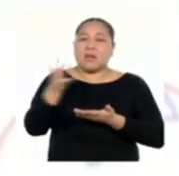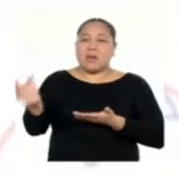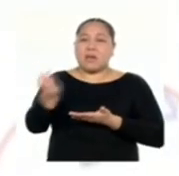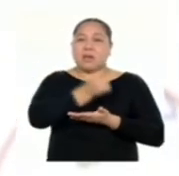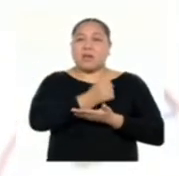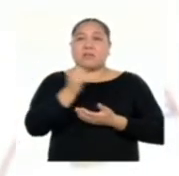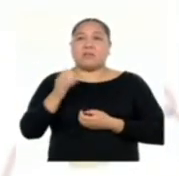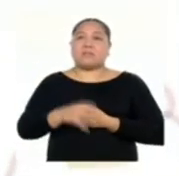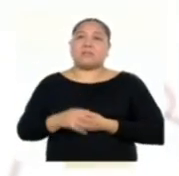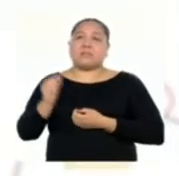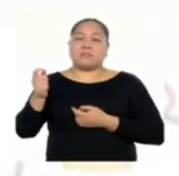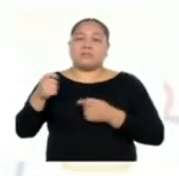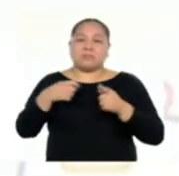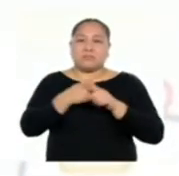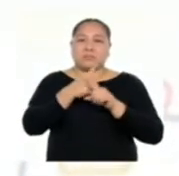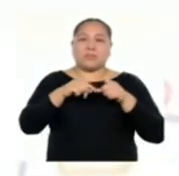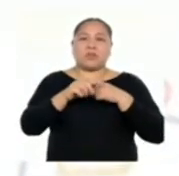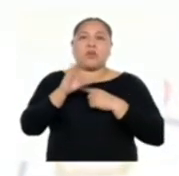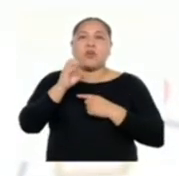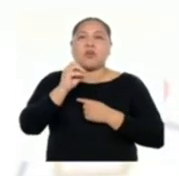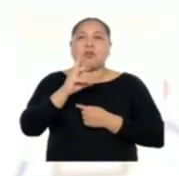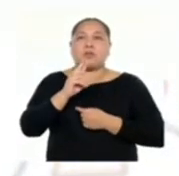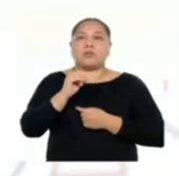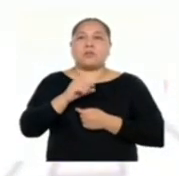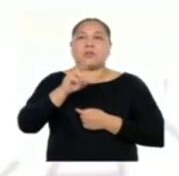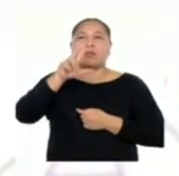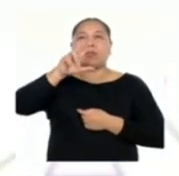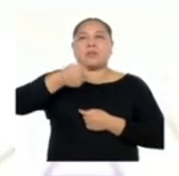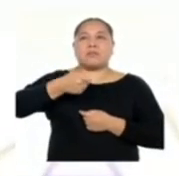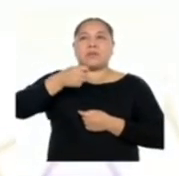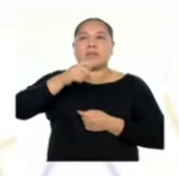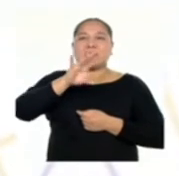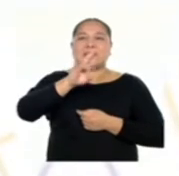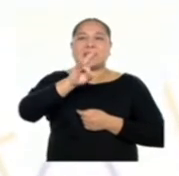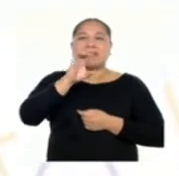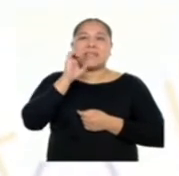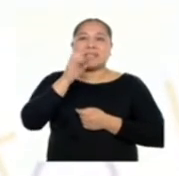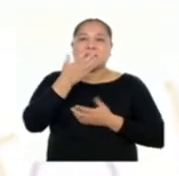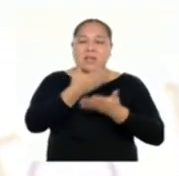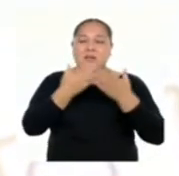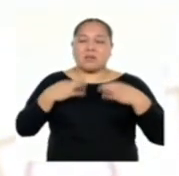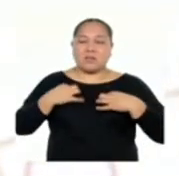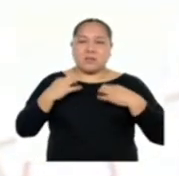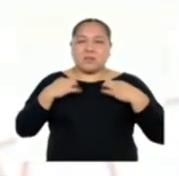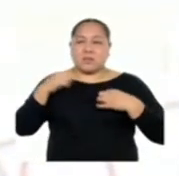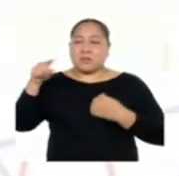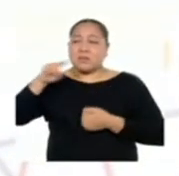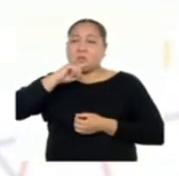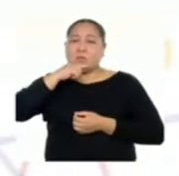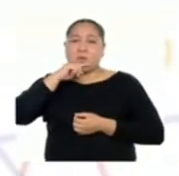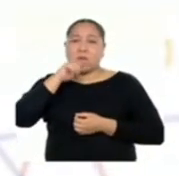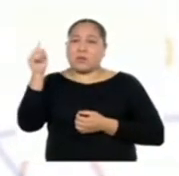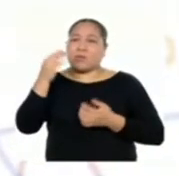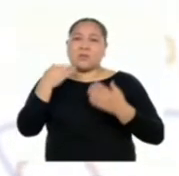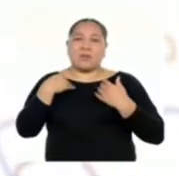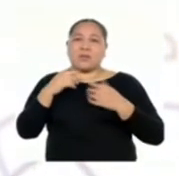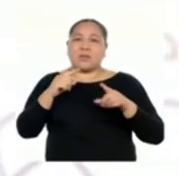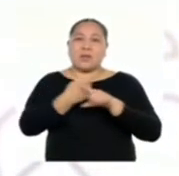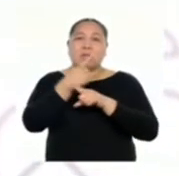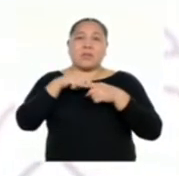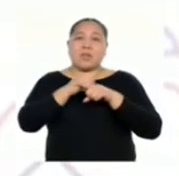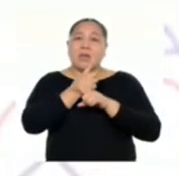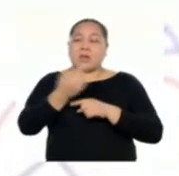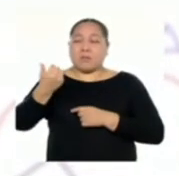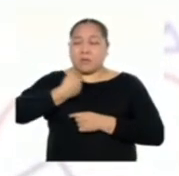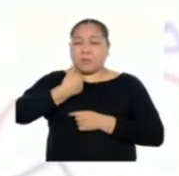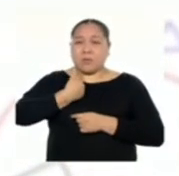los 4/3 que son corregidores, 3.700 piezas de ropa, sin que estas pobres mujeres tengan lugar de tejer para